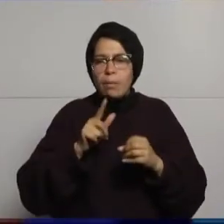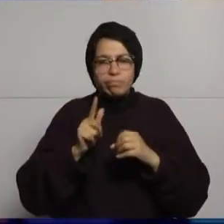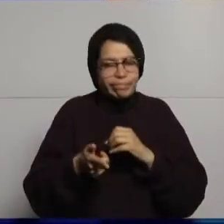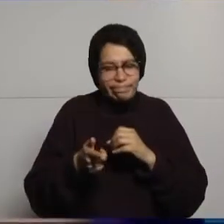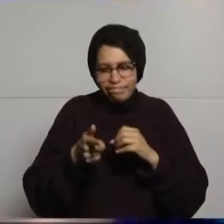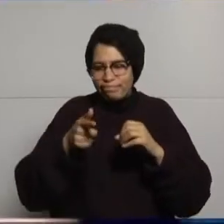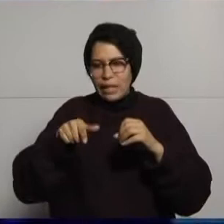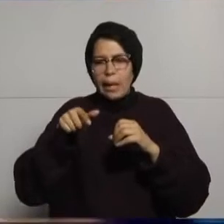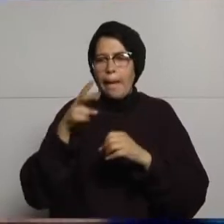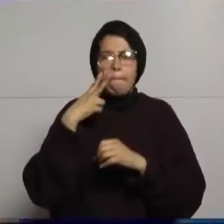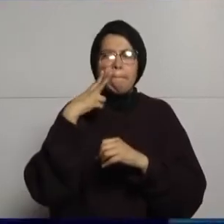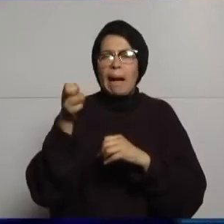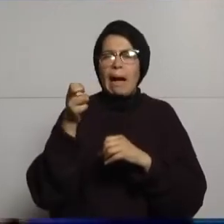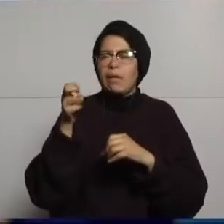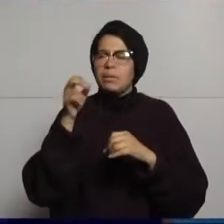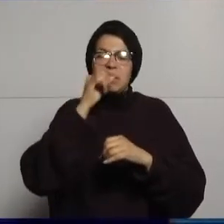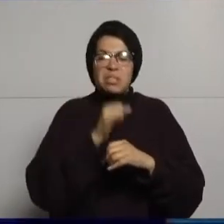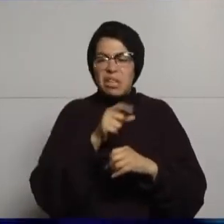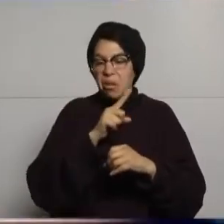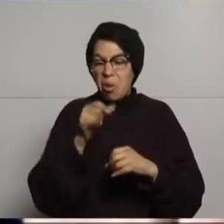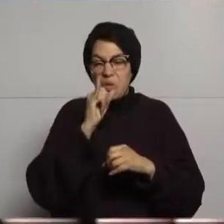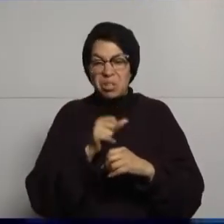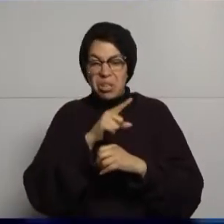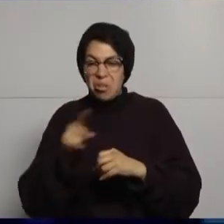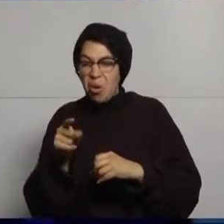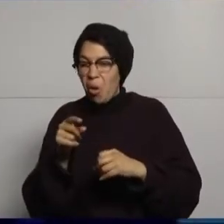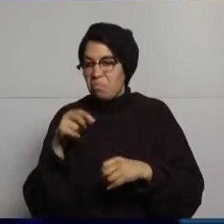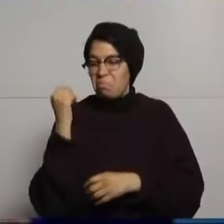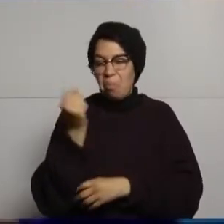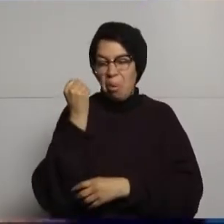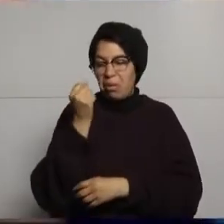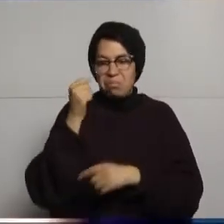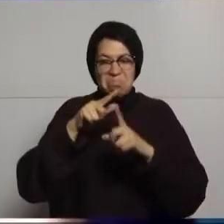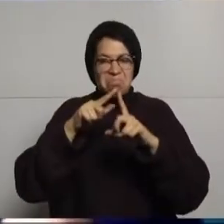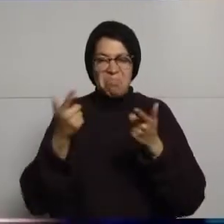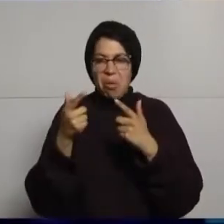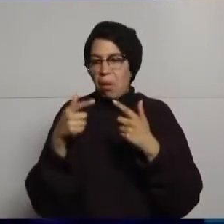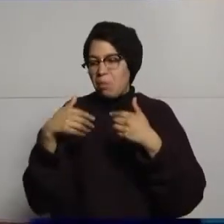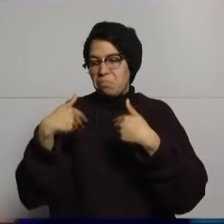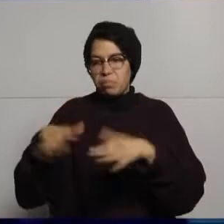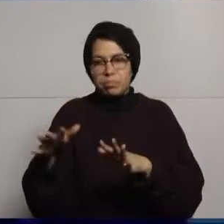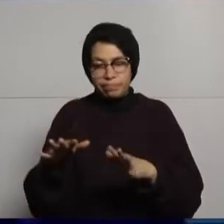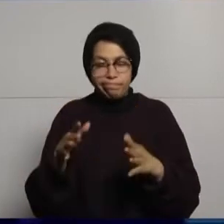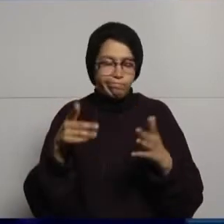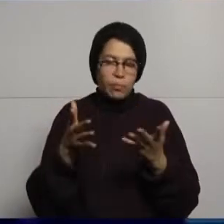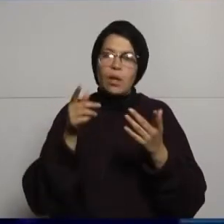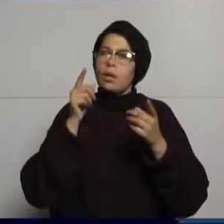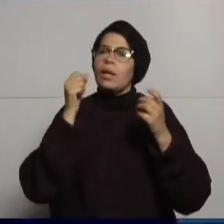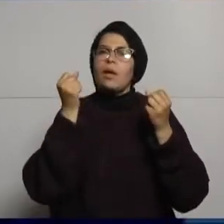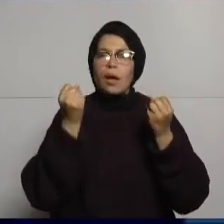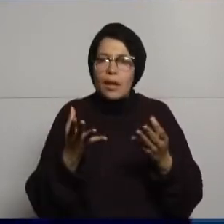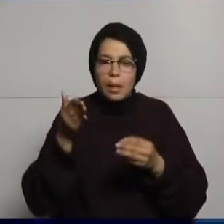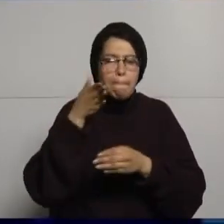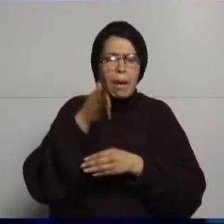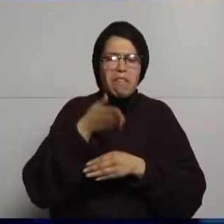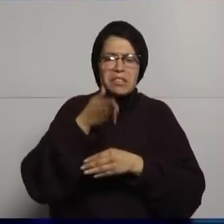me desocupo porque pongo un sí o pongo un no, pongo un de acuerdo y punto y me voy, pero eso no me implica. Y la participación tiene que implicarme.